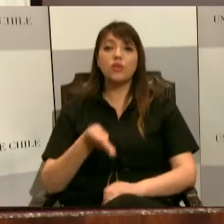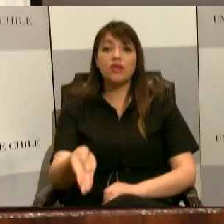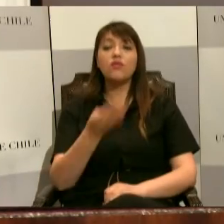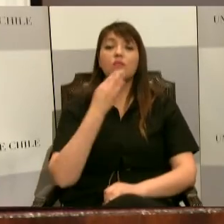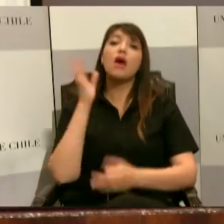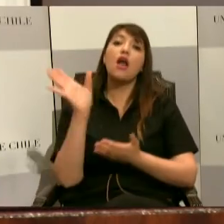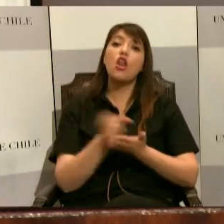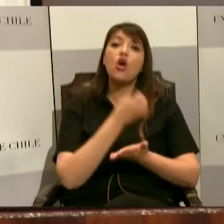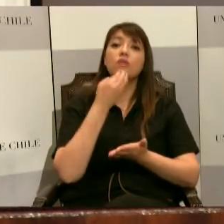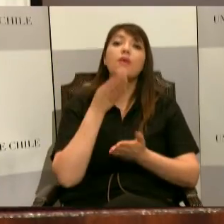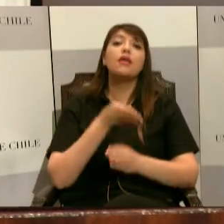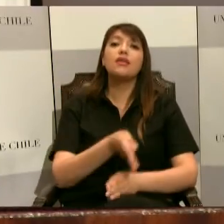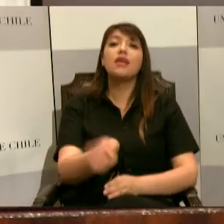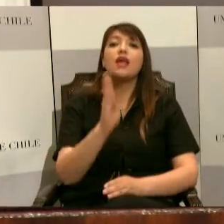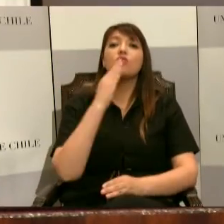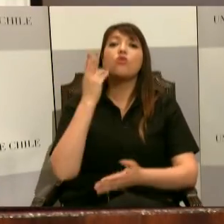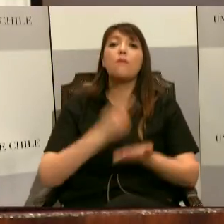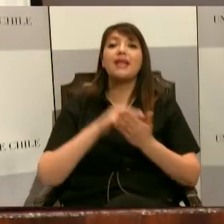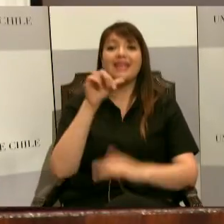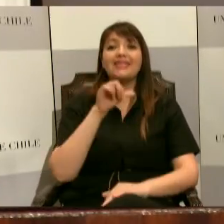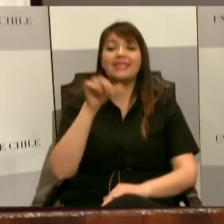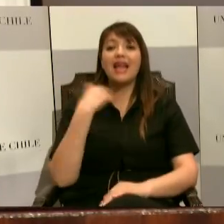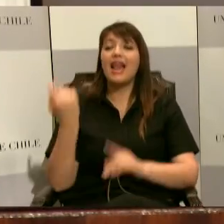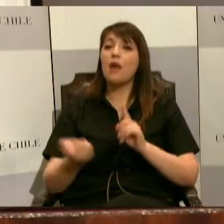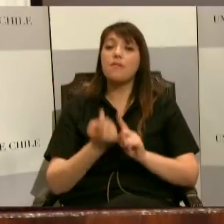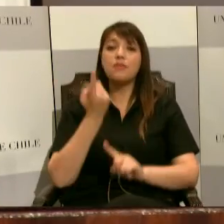las Artes, siguiendo la versión 2016,